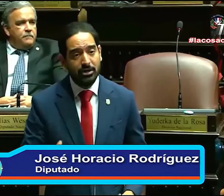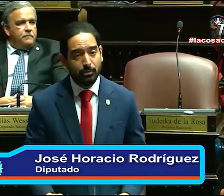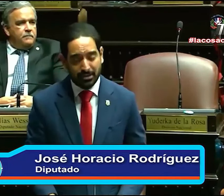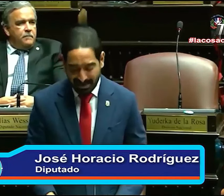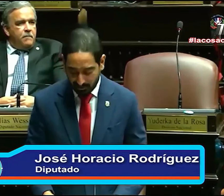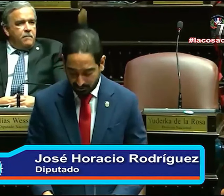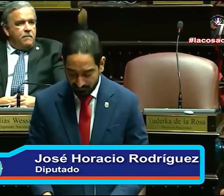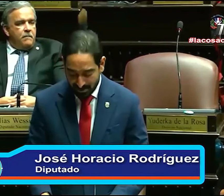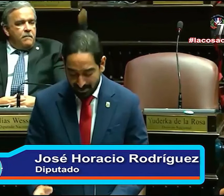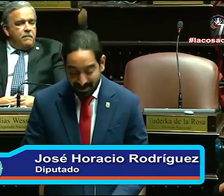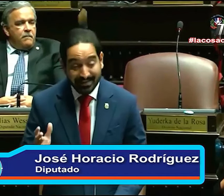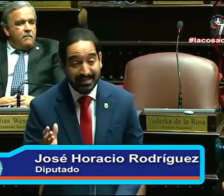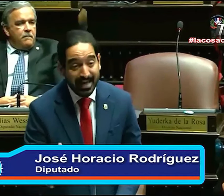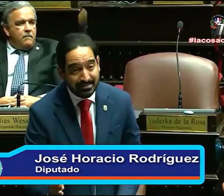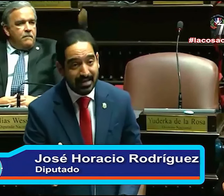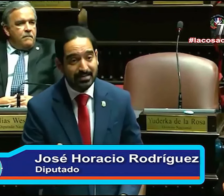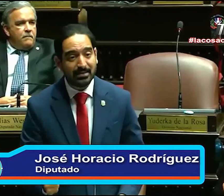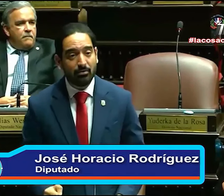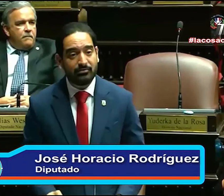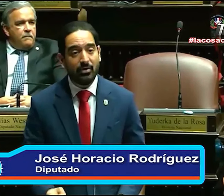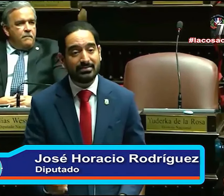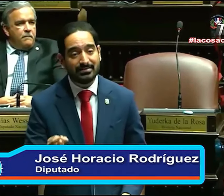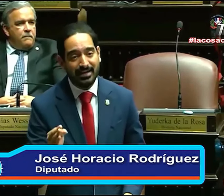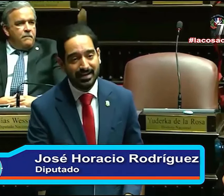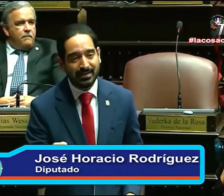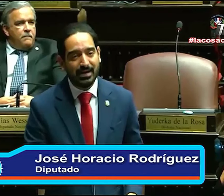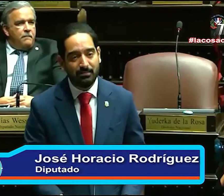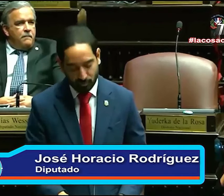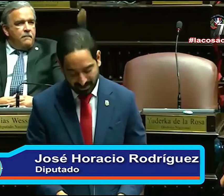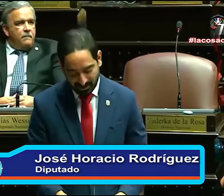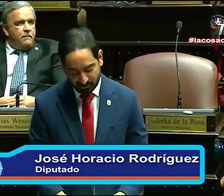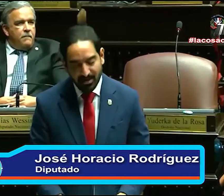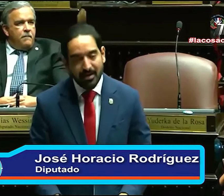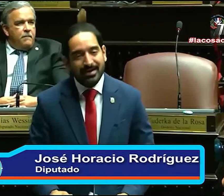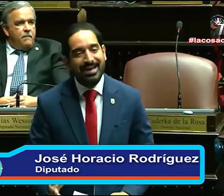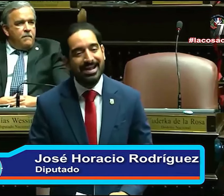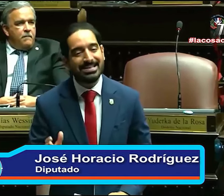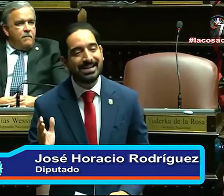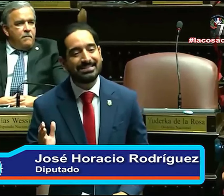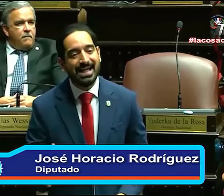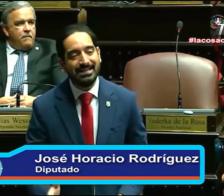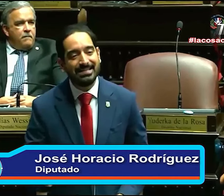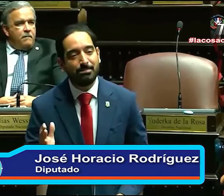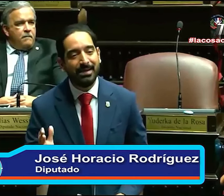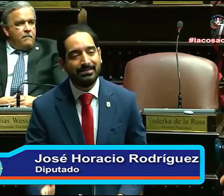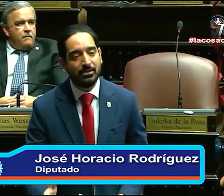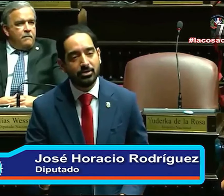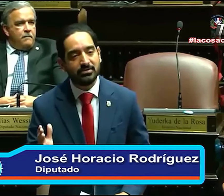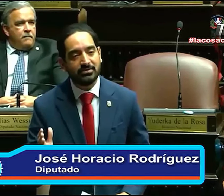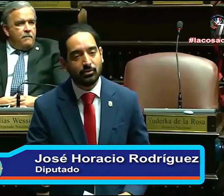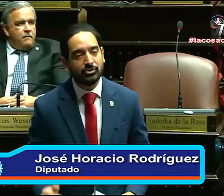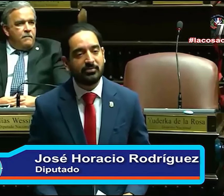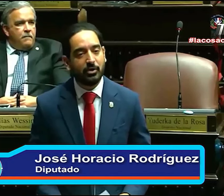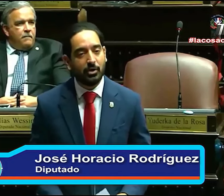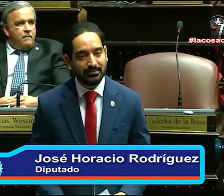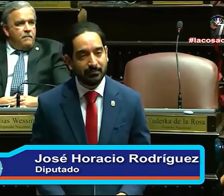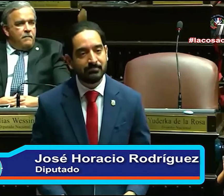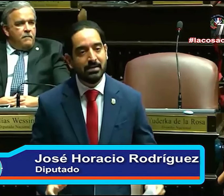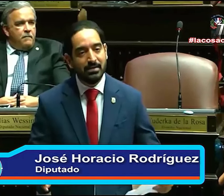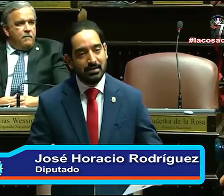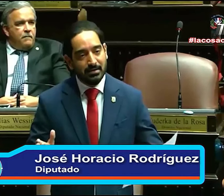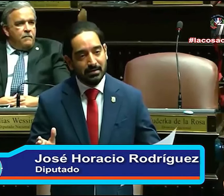dos diputados, en 10 de esas circunscripciones se eligen tres diputados, y en las restantes 22